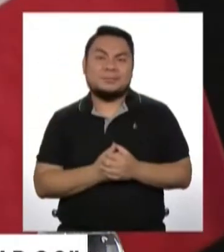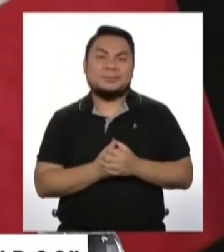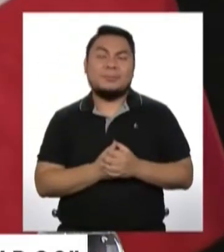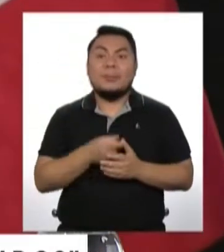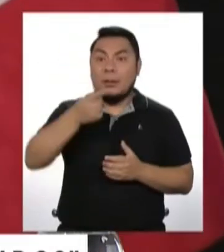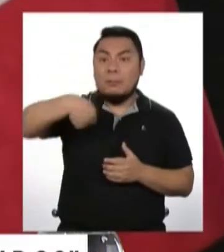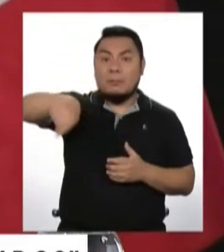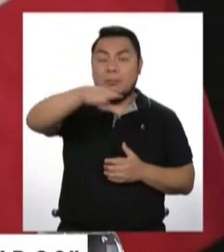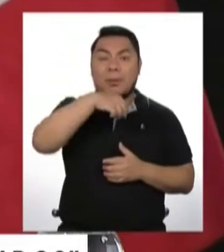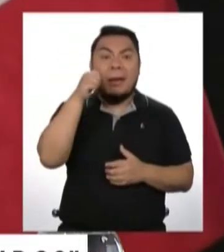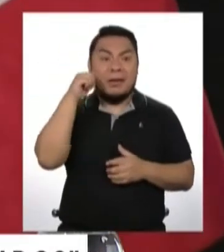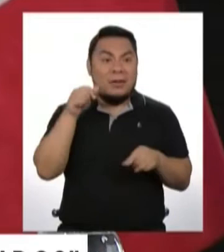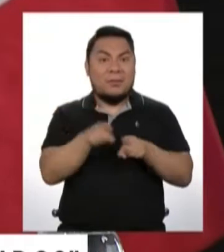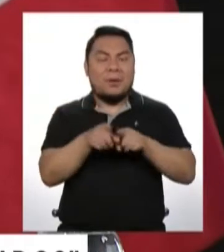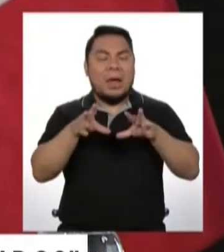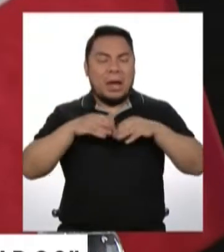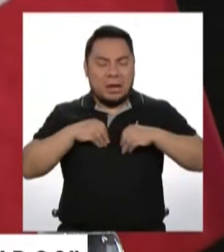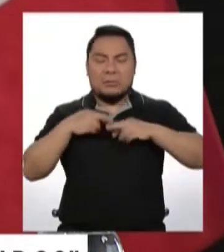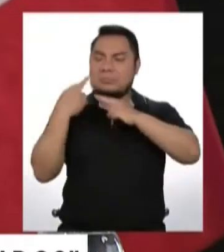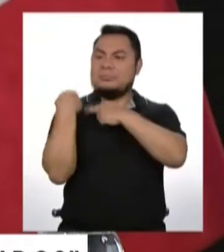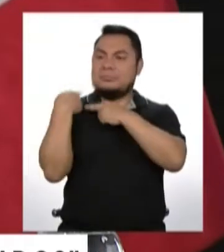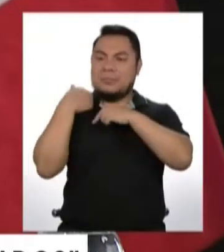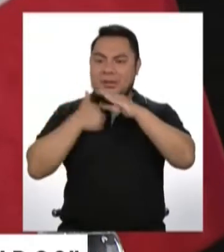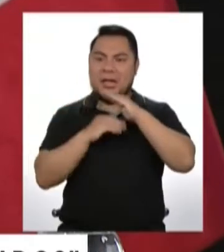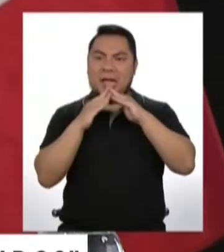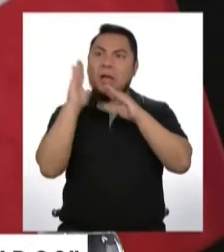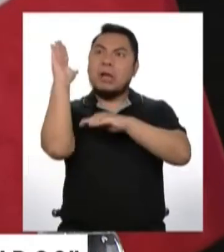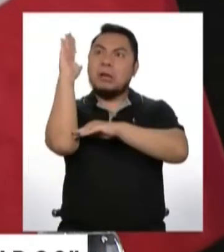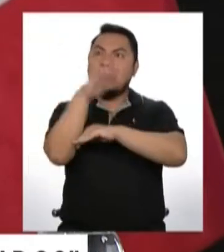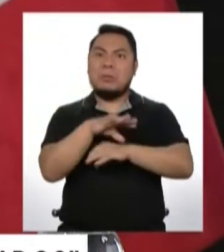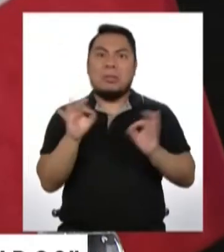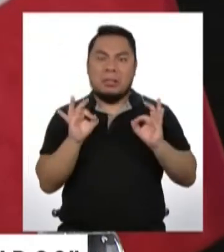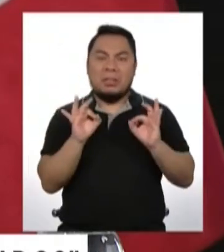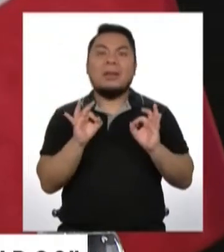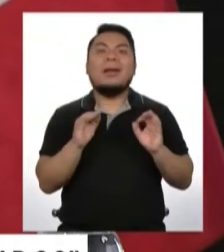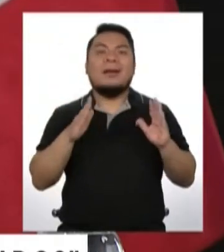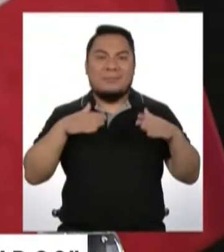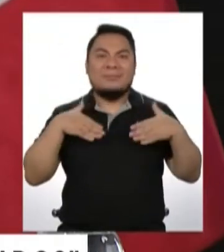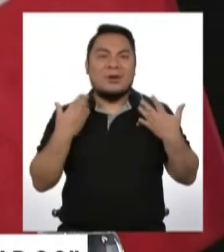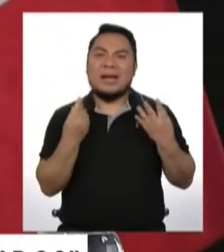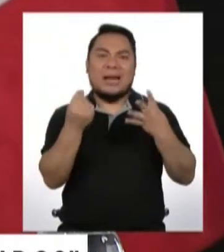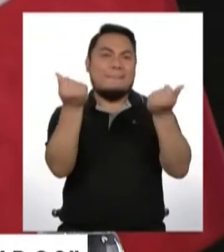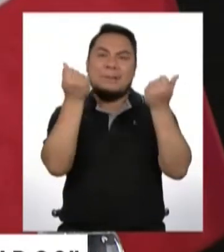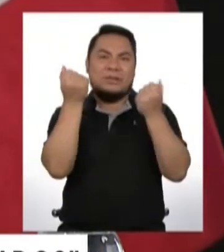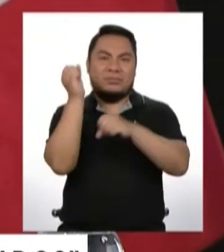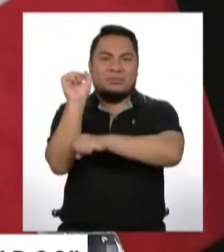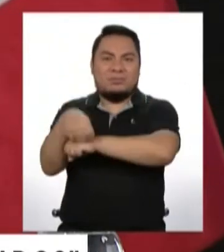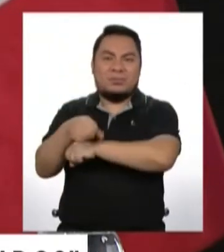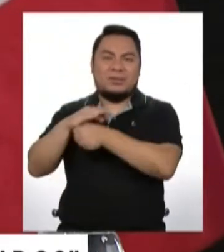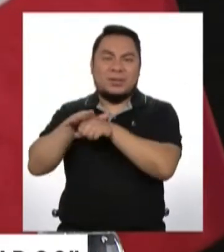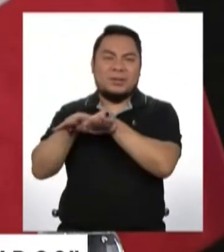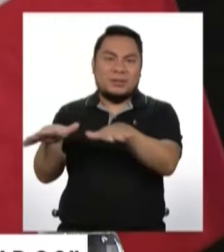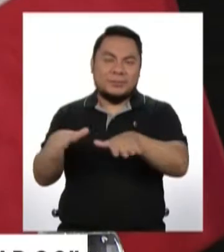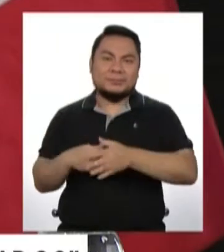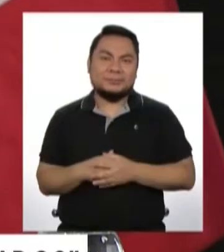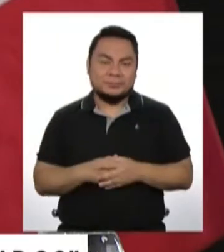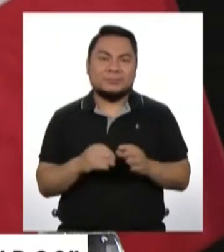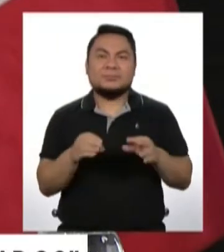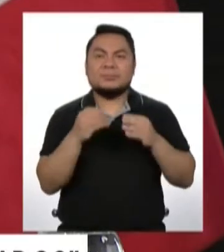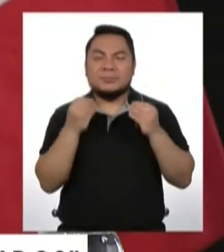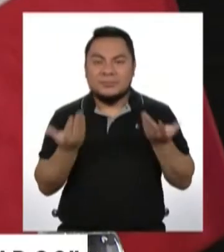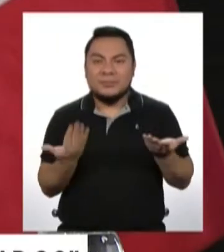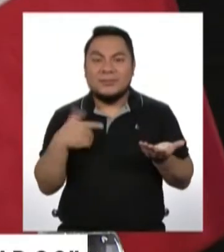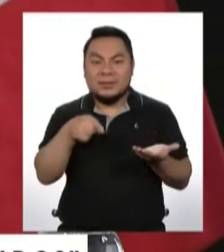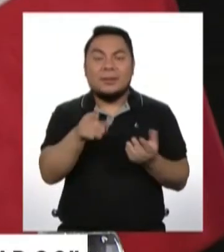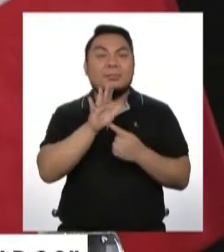Si actuamos como ayer, todos responsablemente, lo podemos vencer mucho más rápido. Porque lo que también